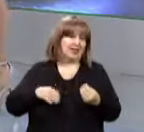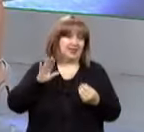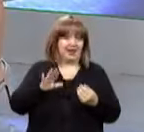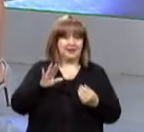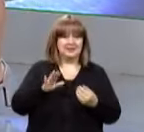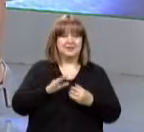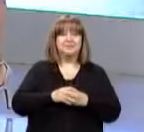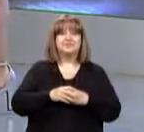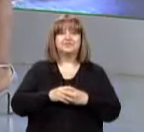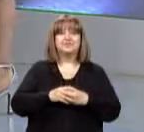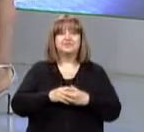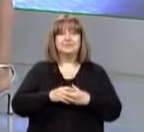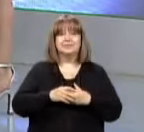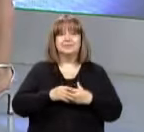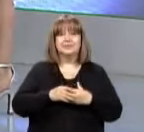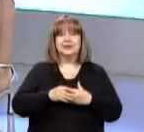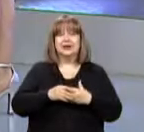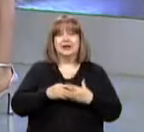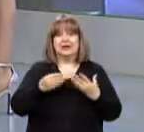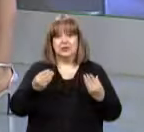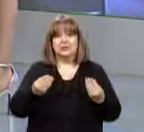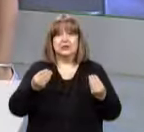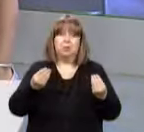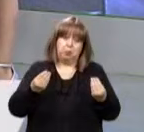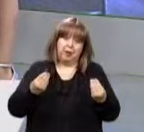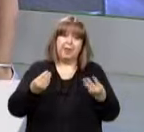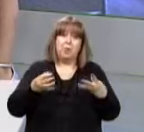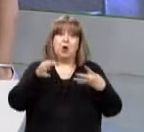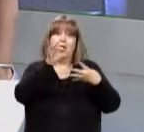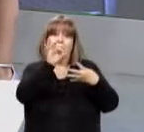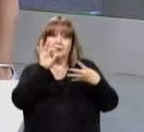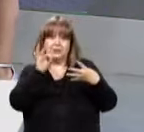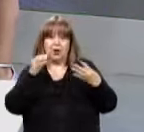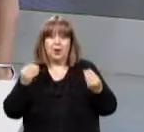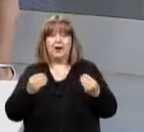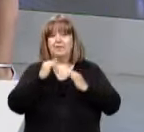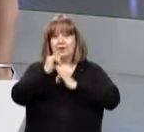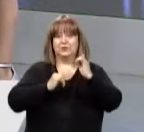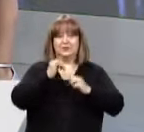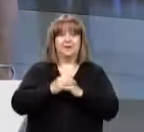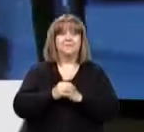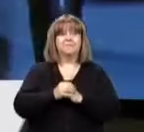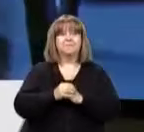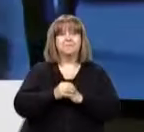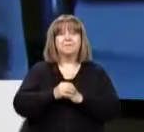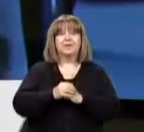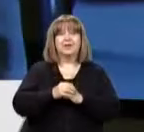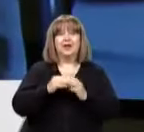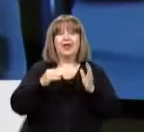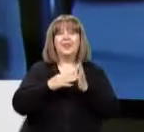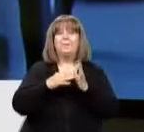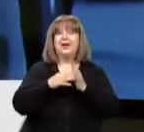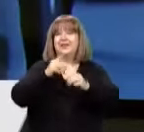vamos directo al precipicio si pensamos de esa manera cuando sí hay opciones Sí a ver lo más tradicionales los que venimos arrastrando también de